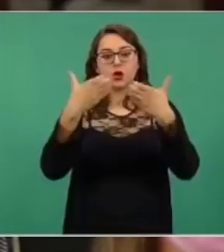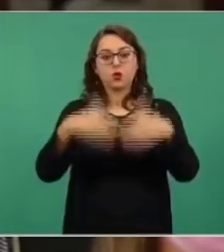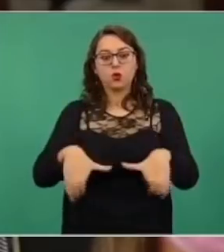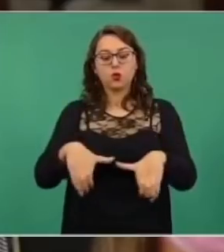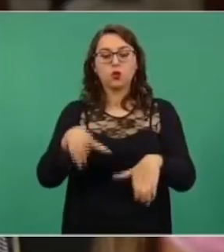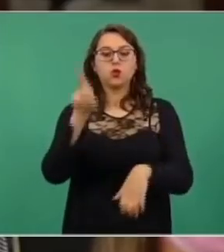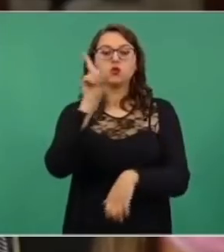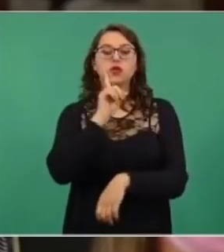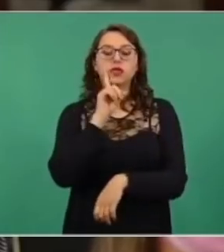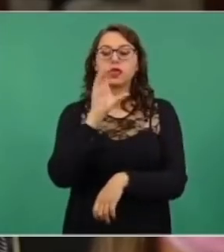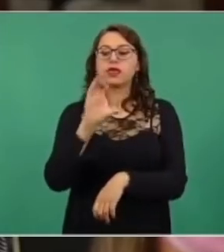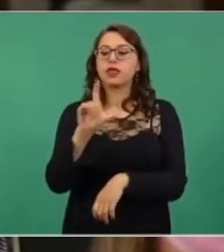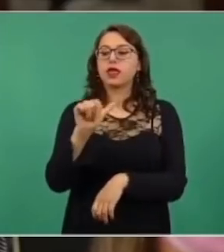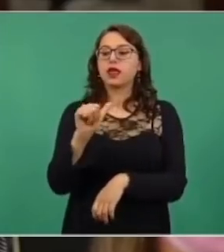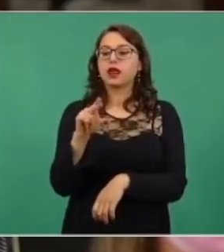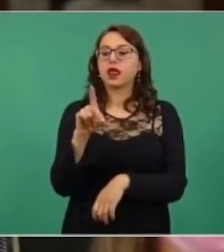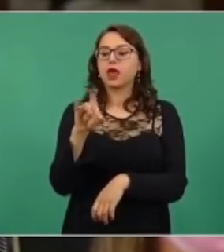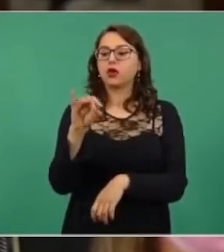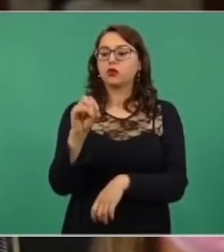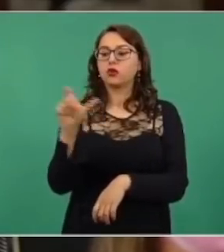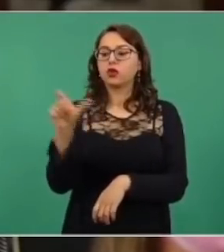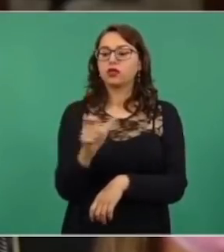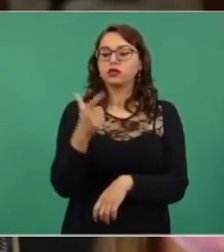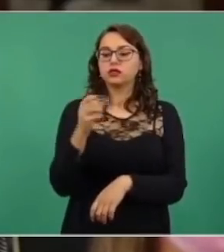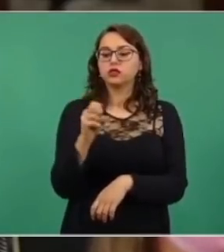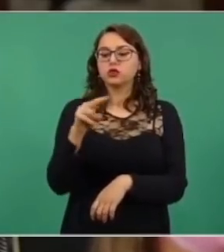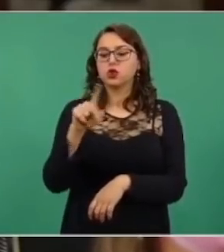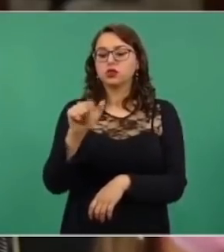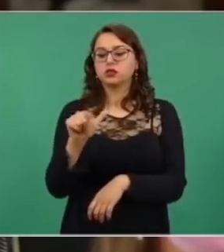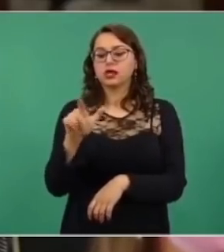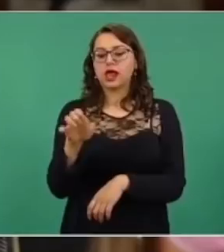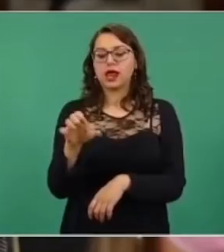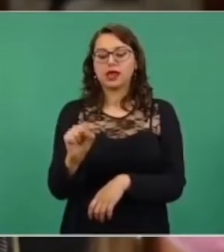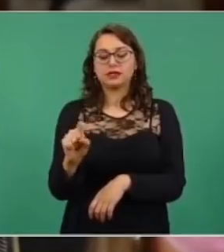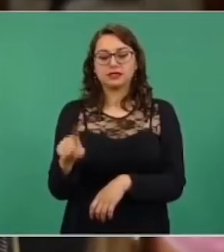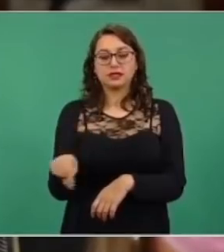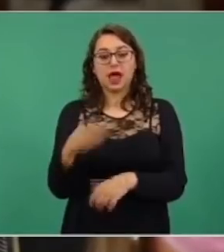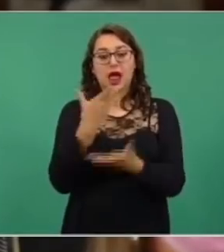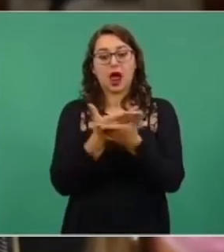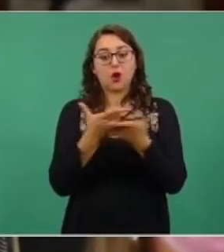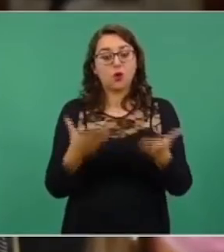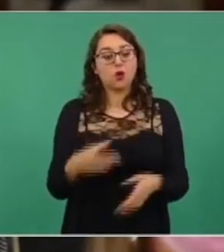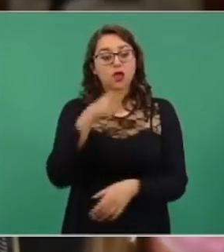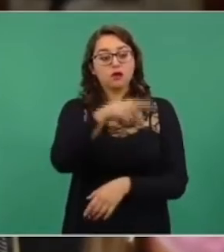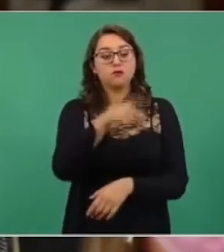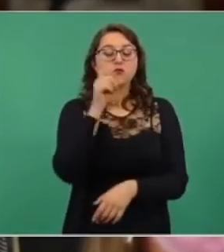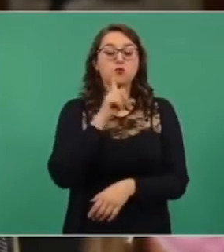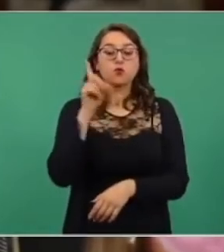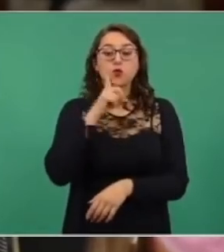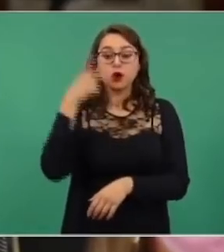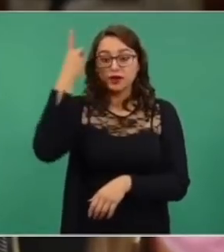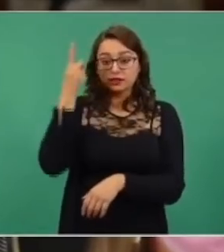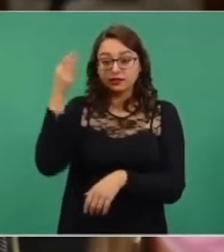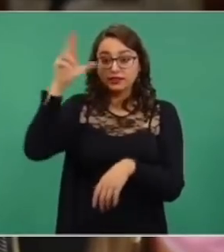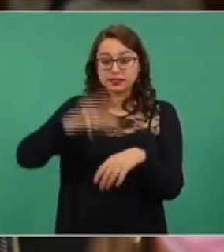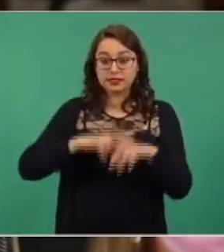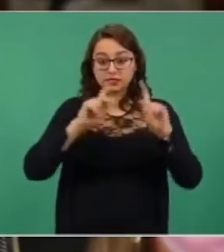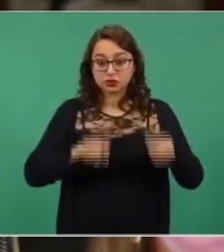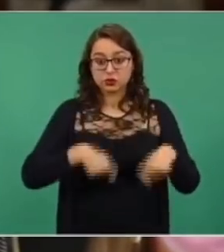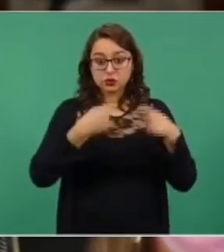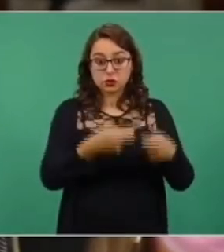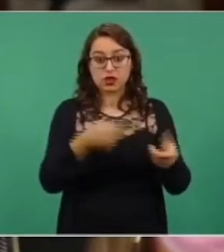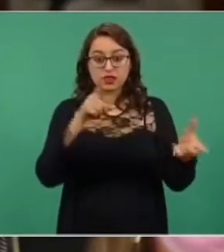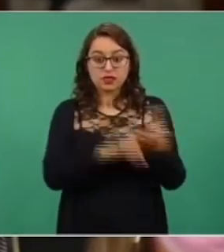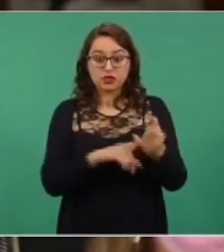González. Y está como directora de la casa de este instituto de